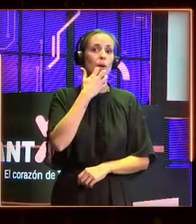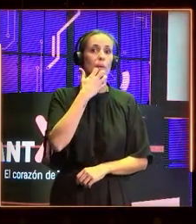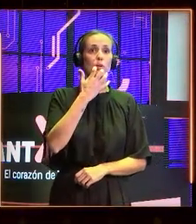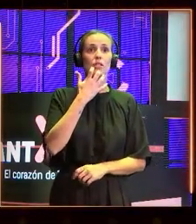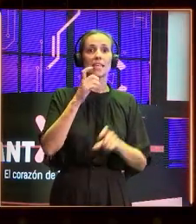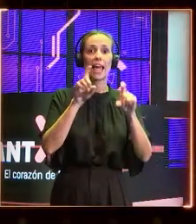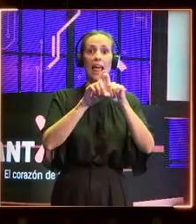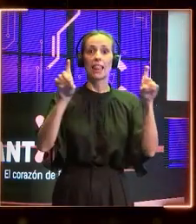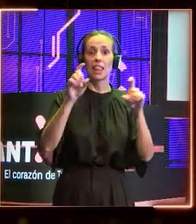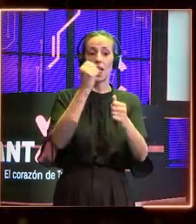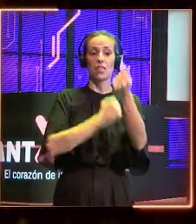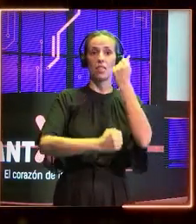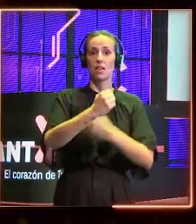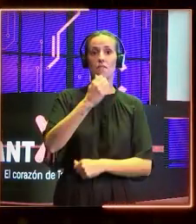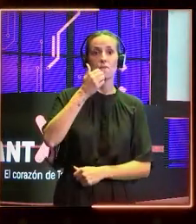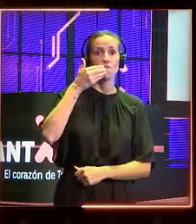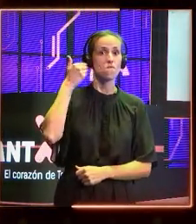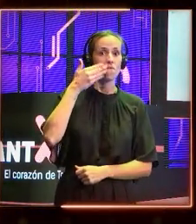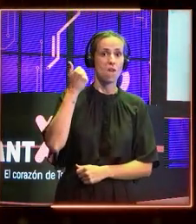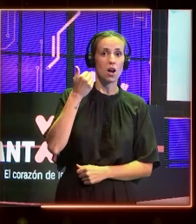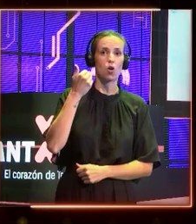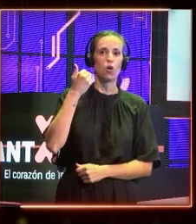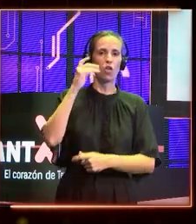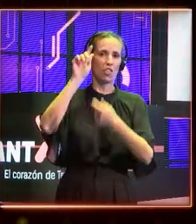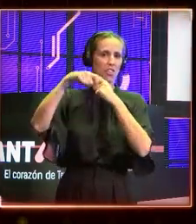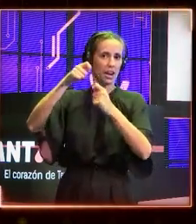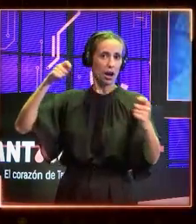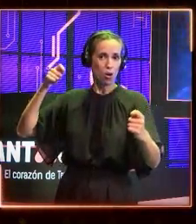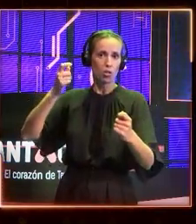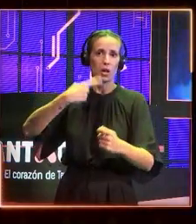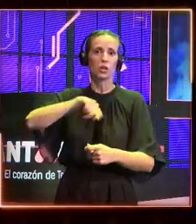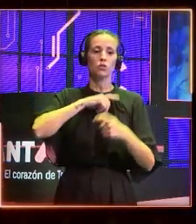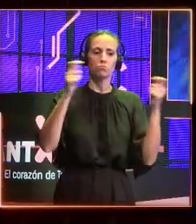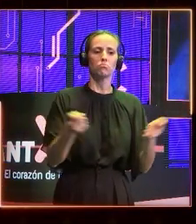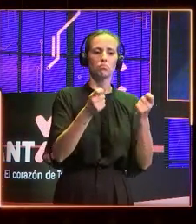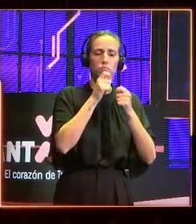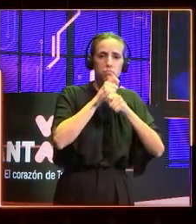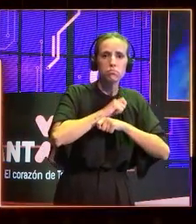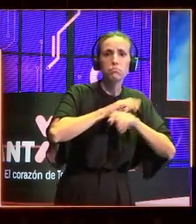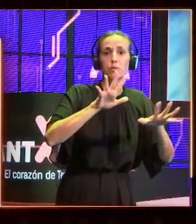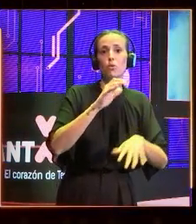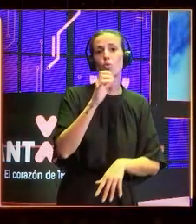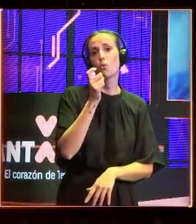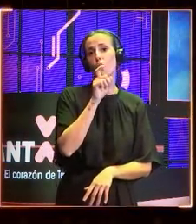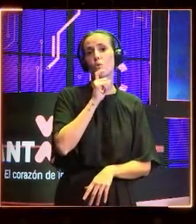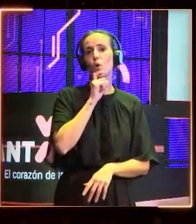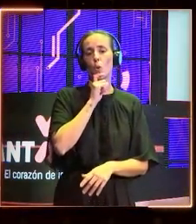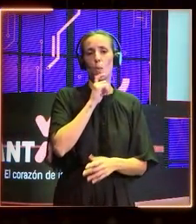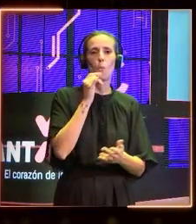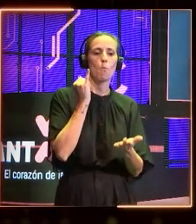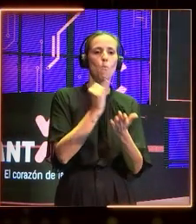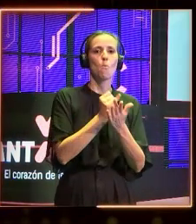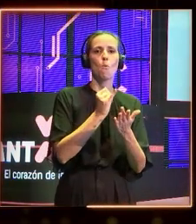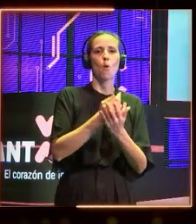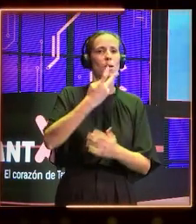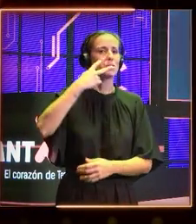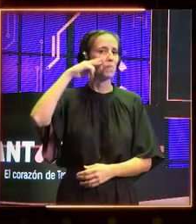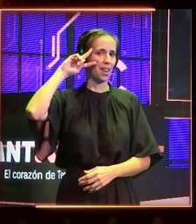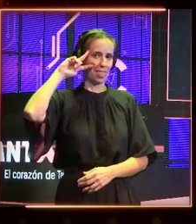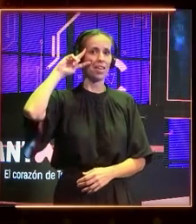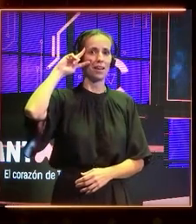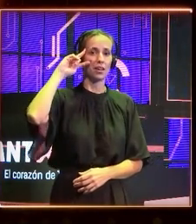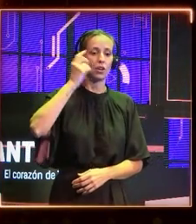una entidad financiera bancaria de Zaragoza de ibercaja propusimos una acción experimental experiencial donde